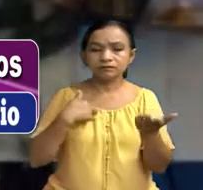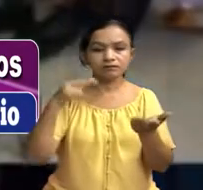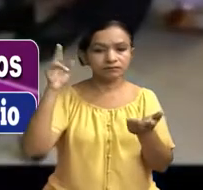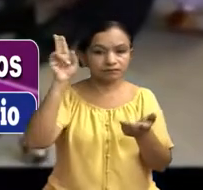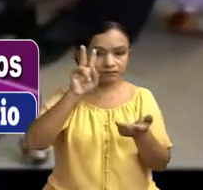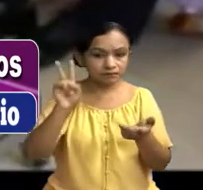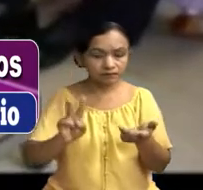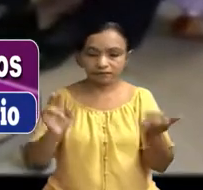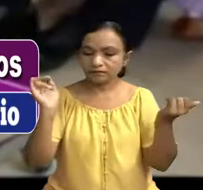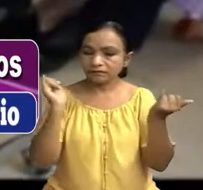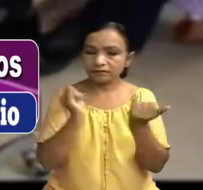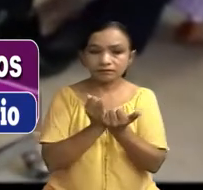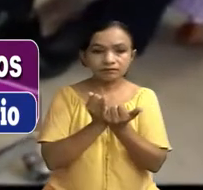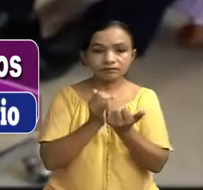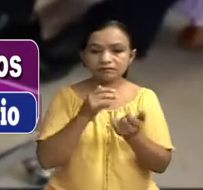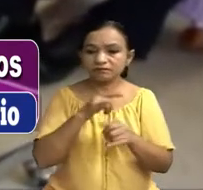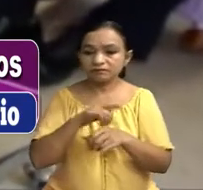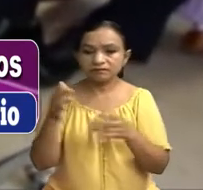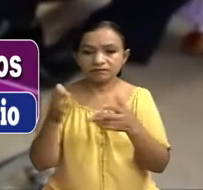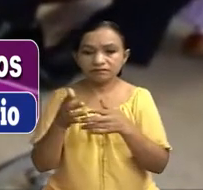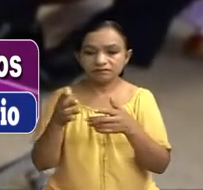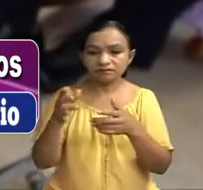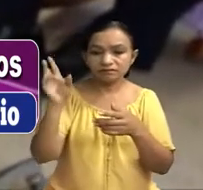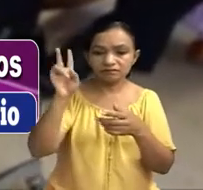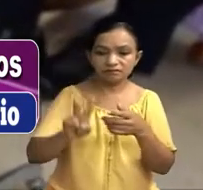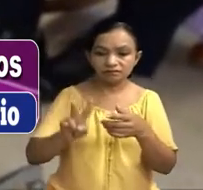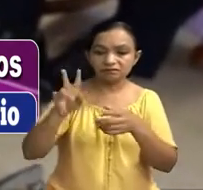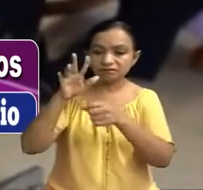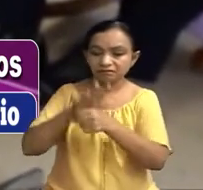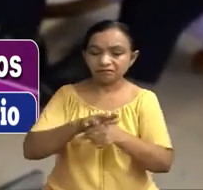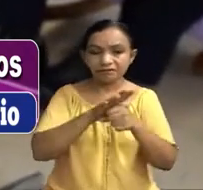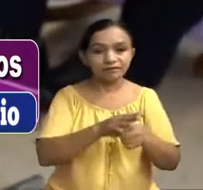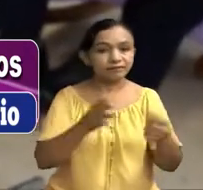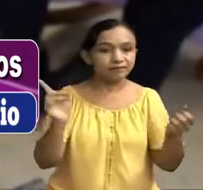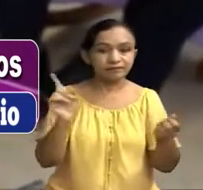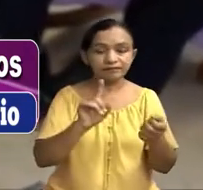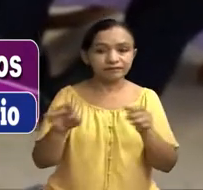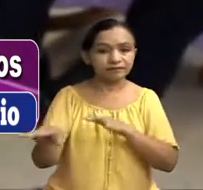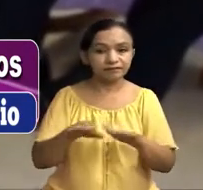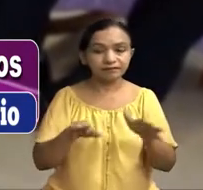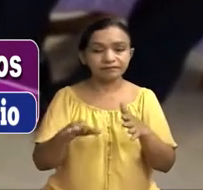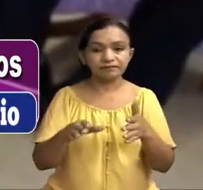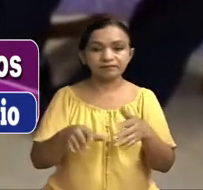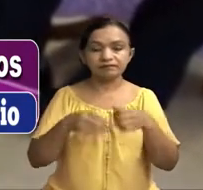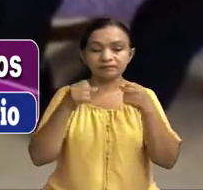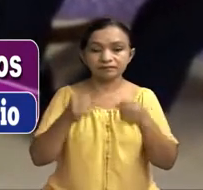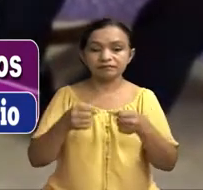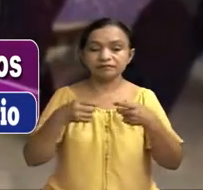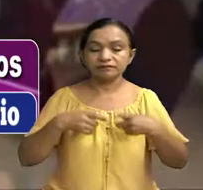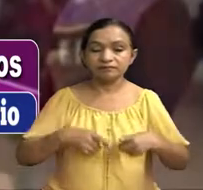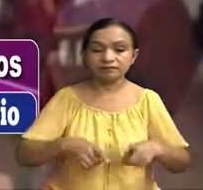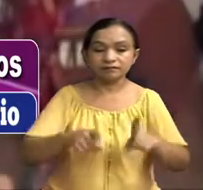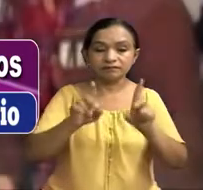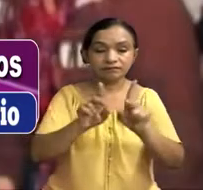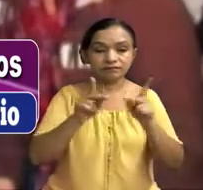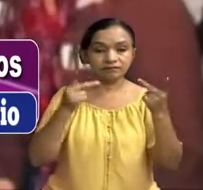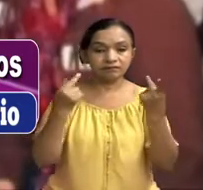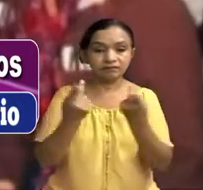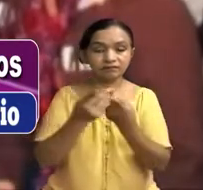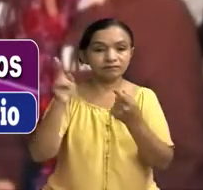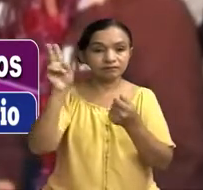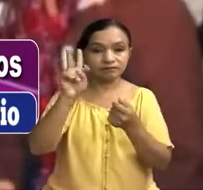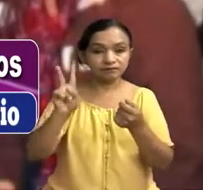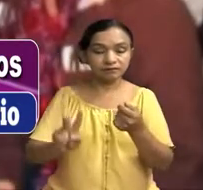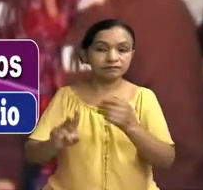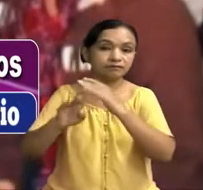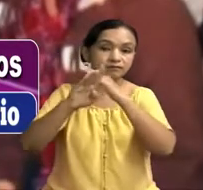Venezuela. Han buscado por todos lados para destruir la revolución bolivariana y está la, el heroísmo, la dignidad del pueblo bolivariano